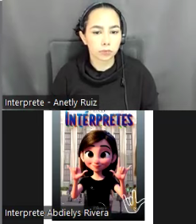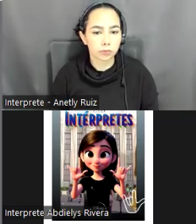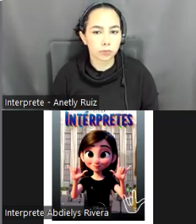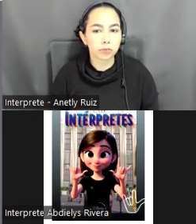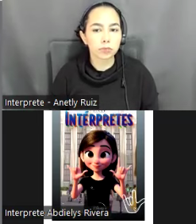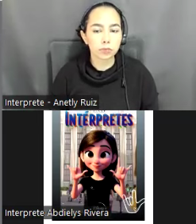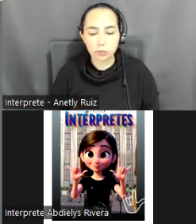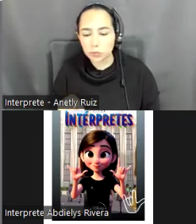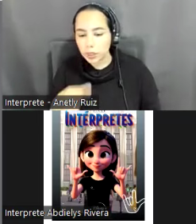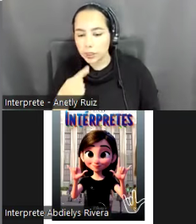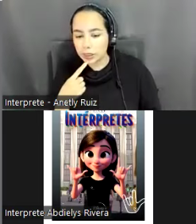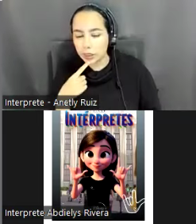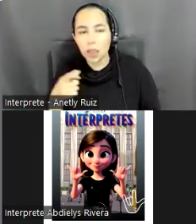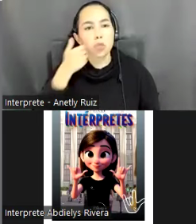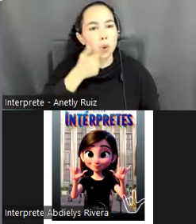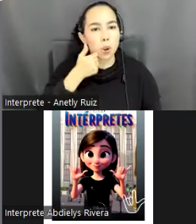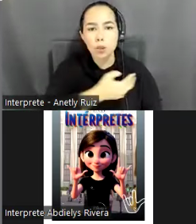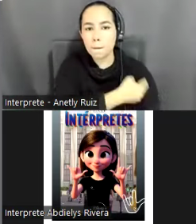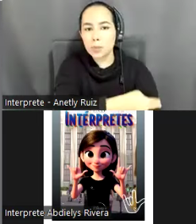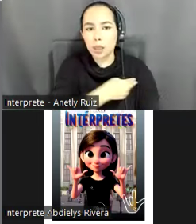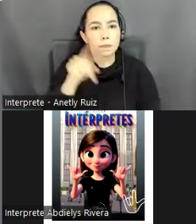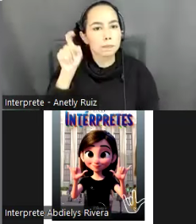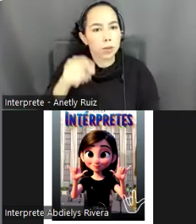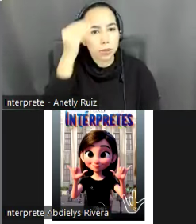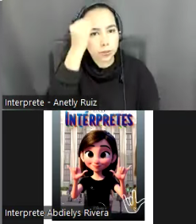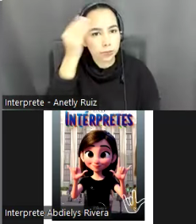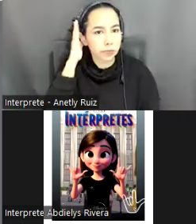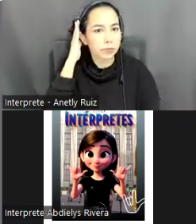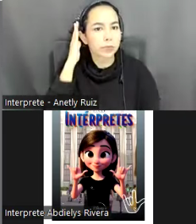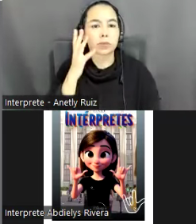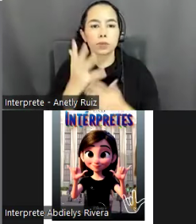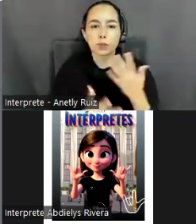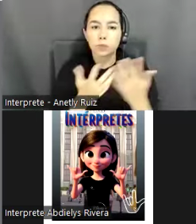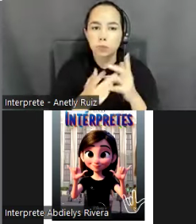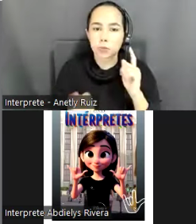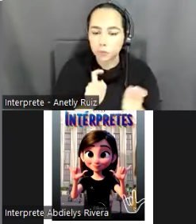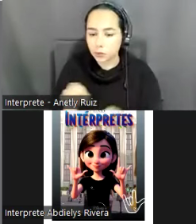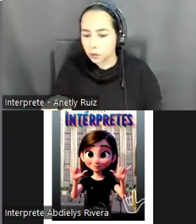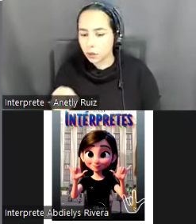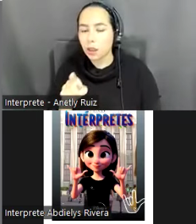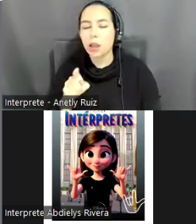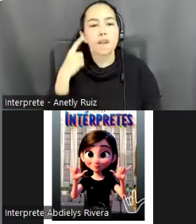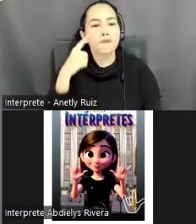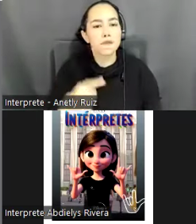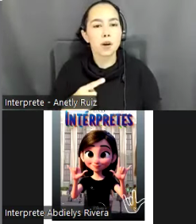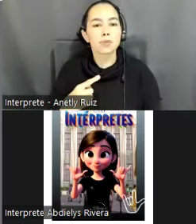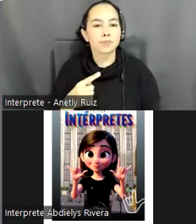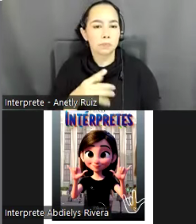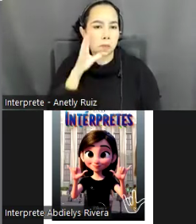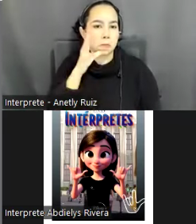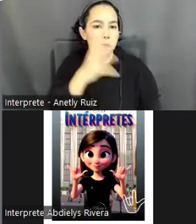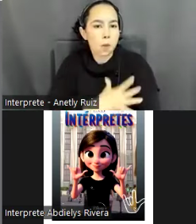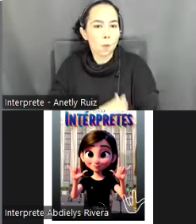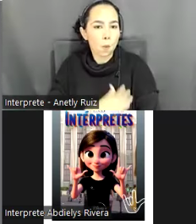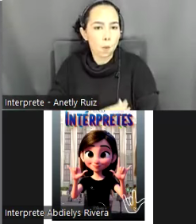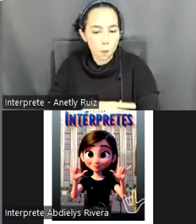A diario en hospitales. Periodo de lactancia, alguna condición de salud, también en el área de trabajo. Súper.